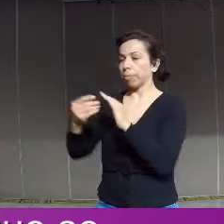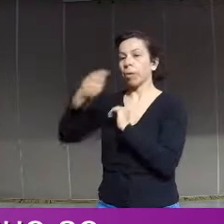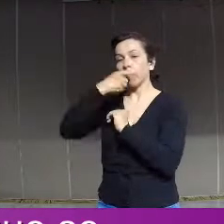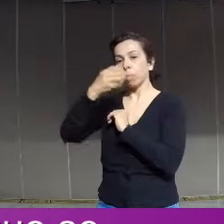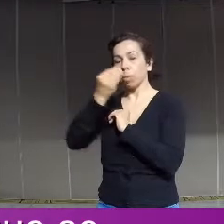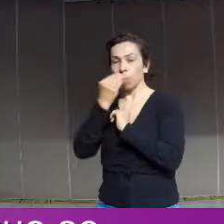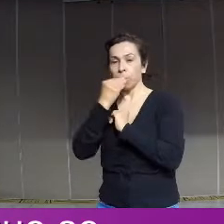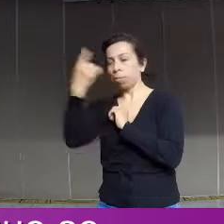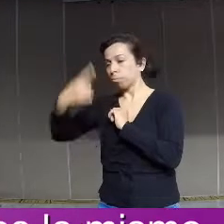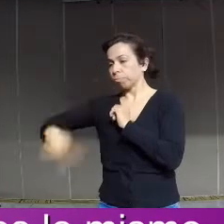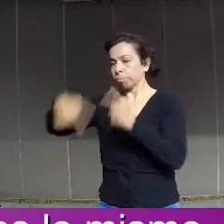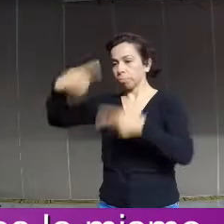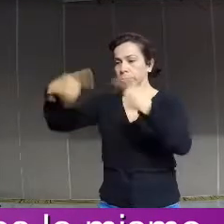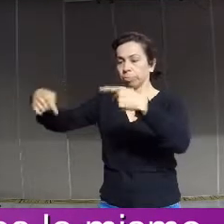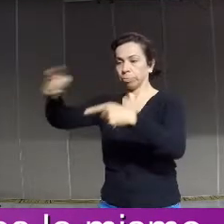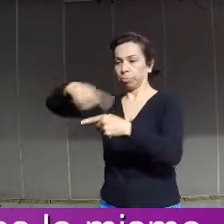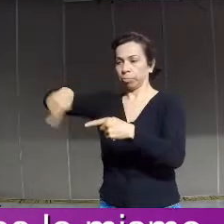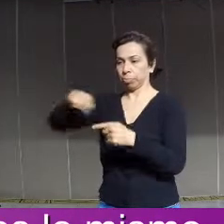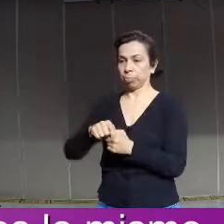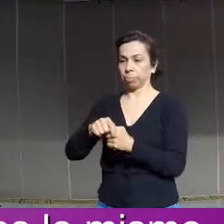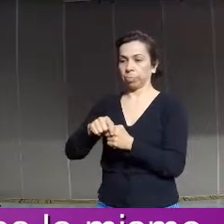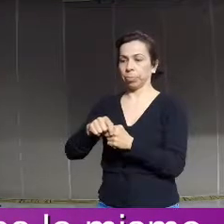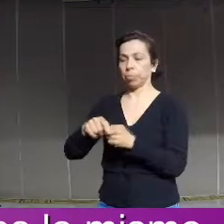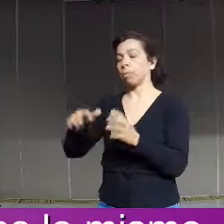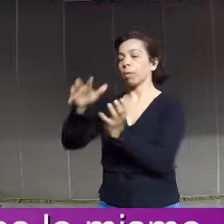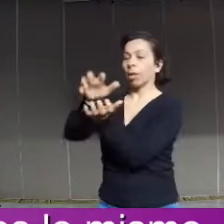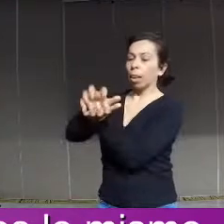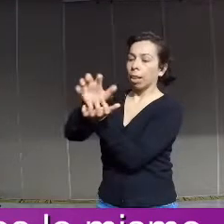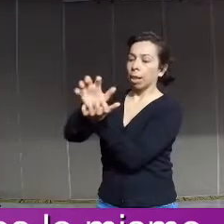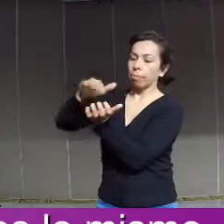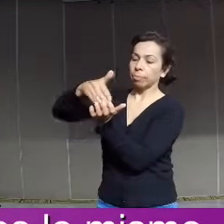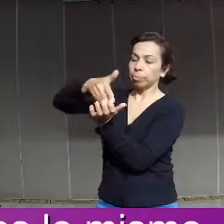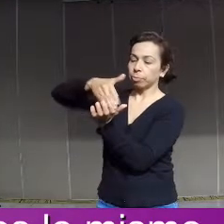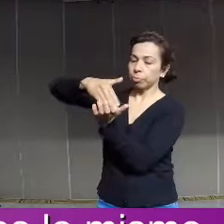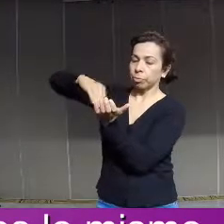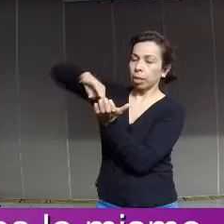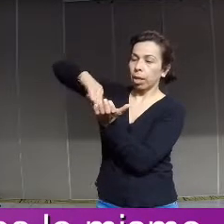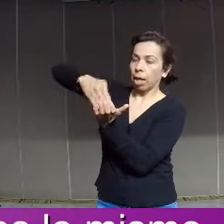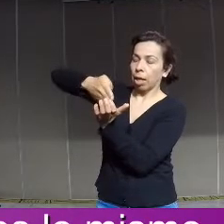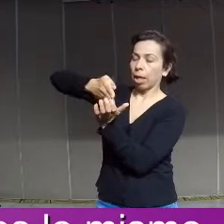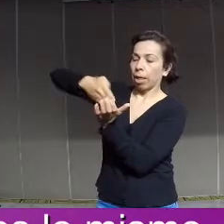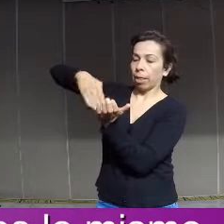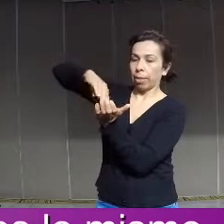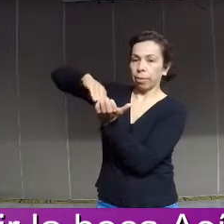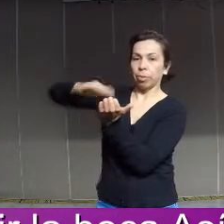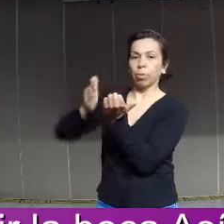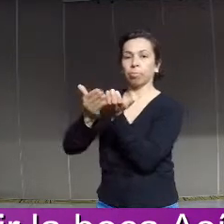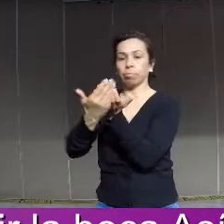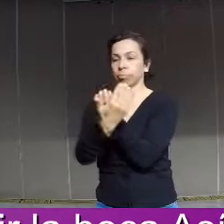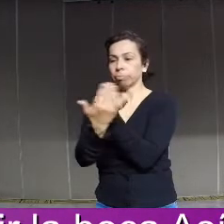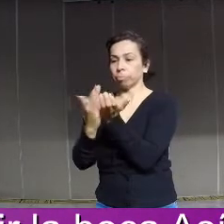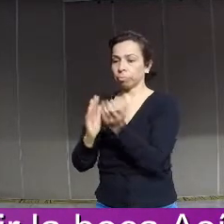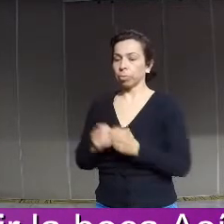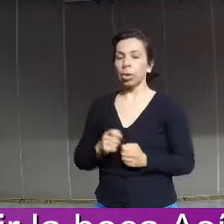que se encuentran, lo táctil es lo superficial, lo propioceptivo es lo que se encuentra, si alguien a